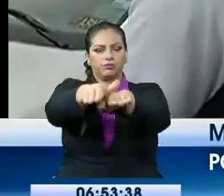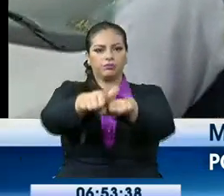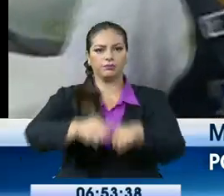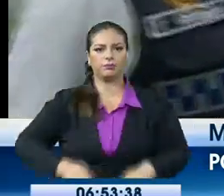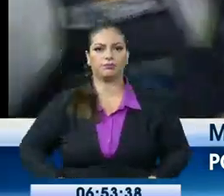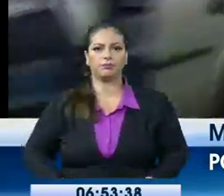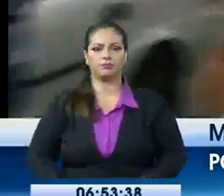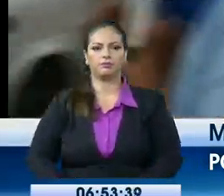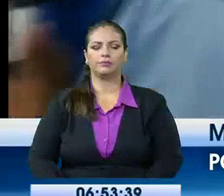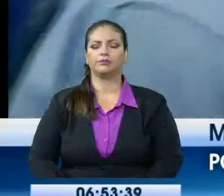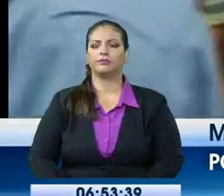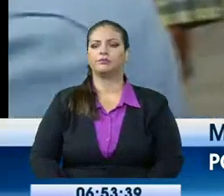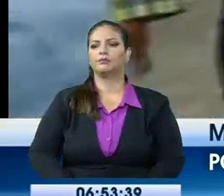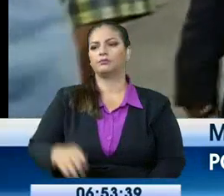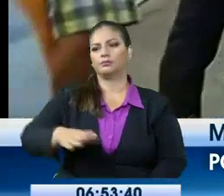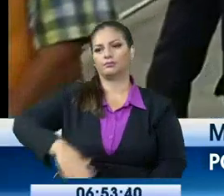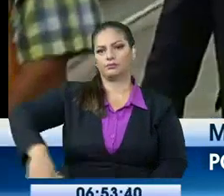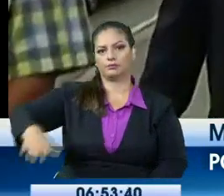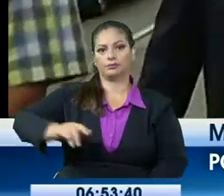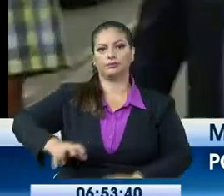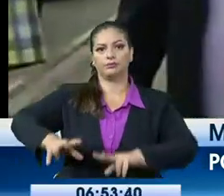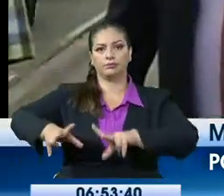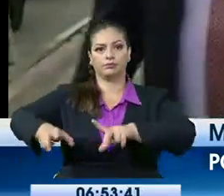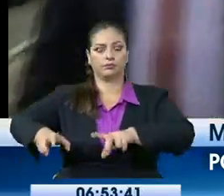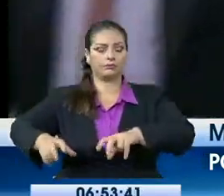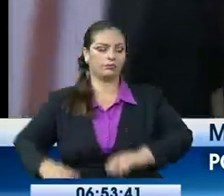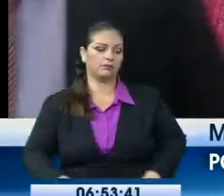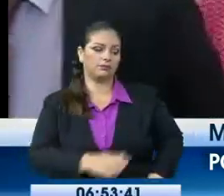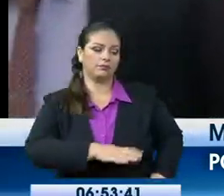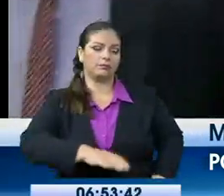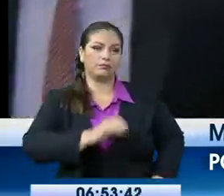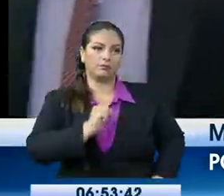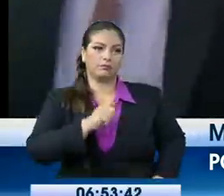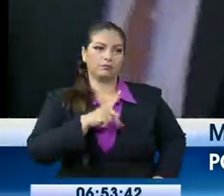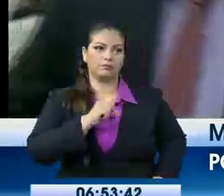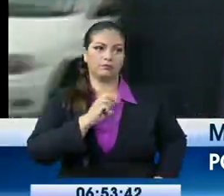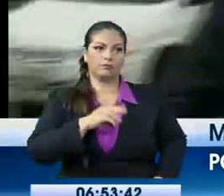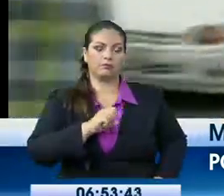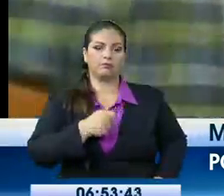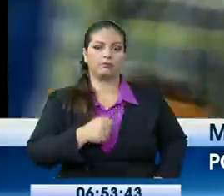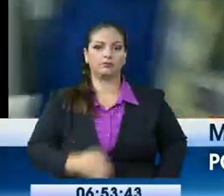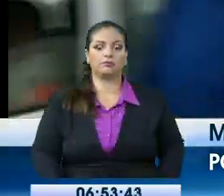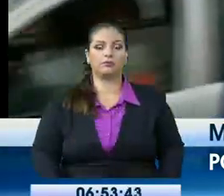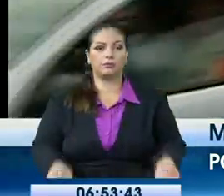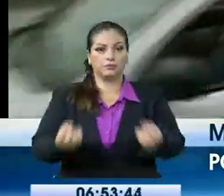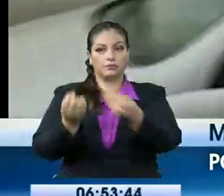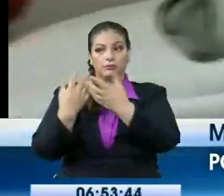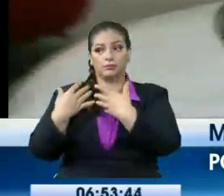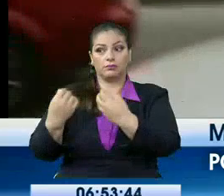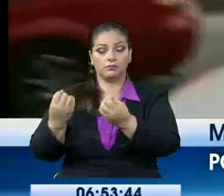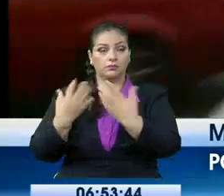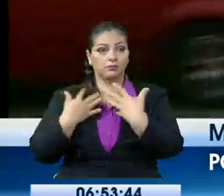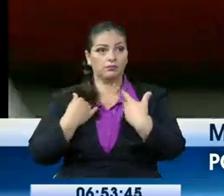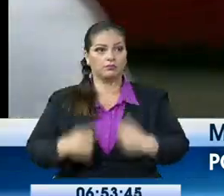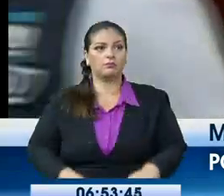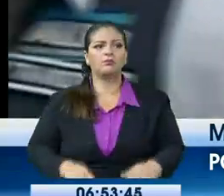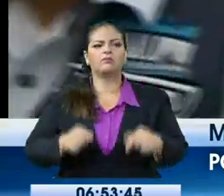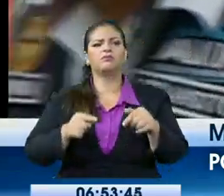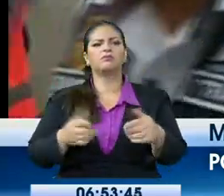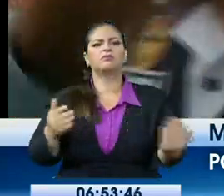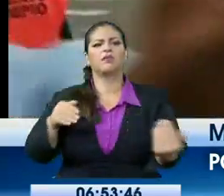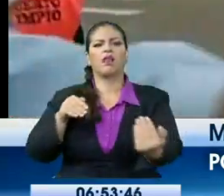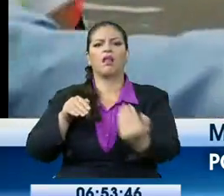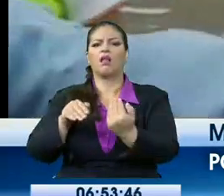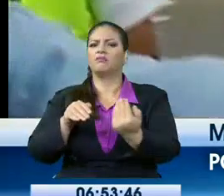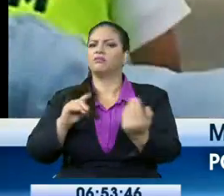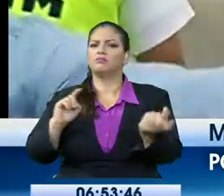y el Cóndor, expresaban que haber permitido o haber dejado ese único ingreso implica que a la final les toque